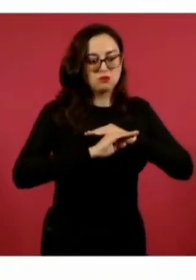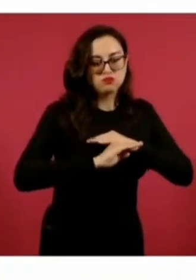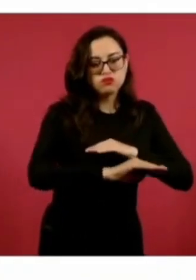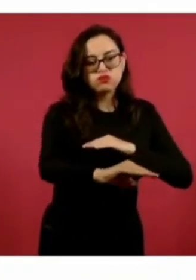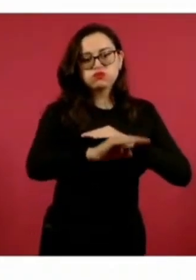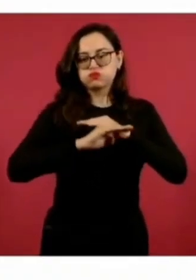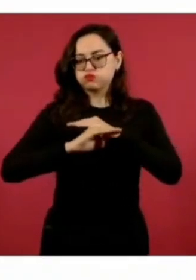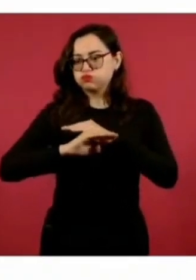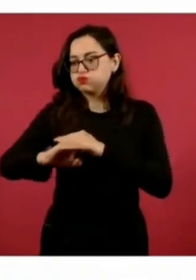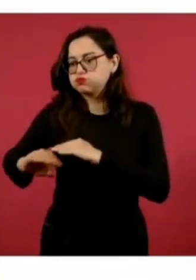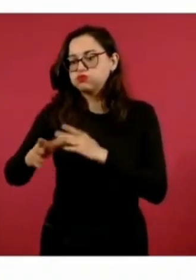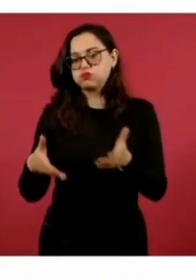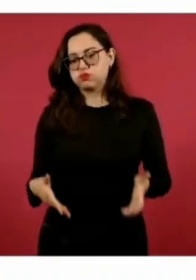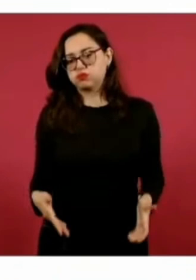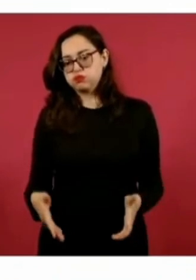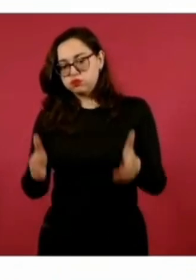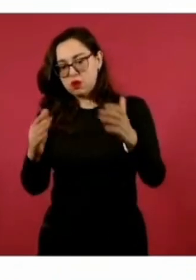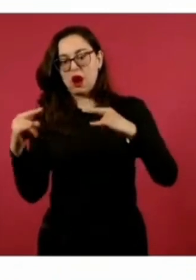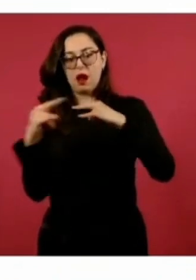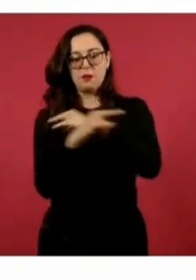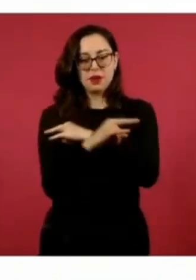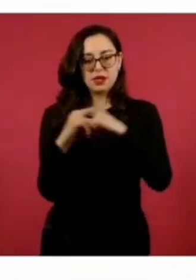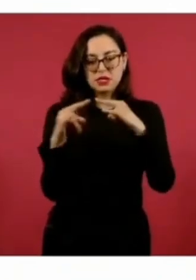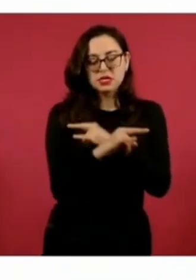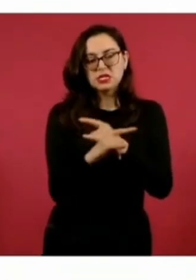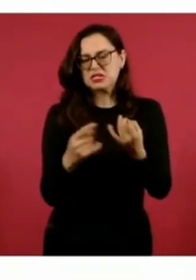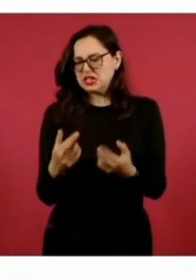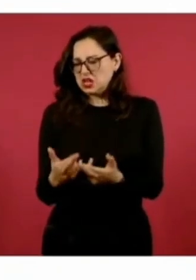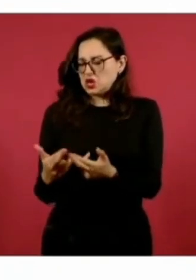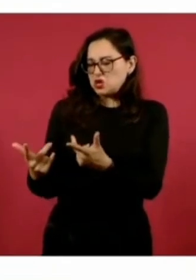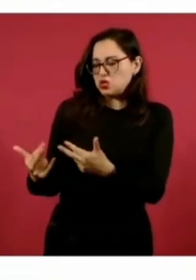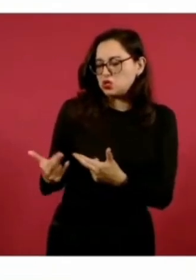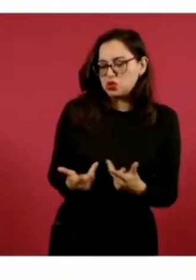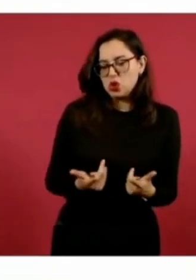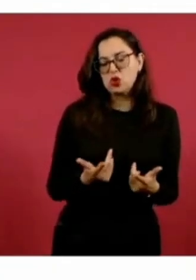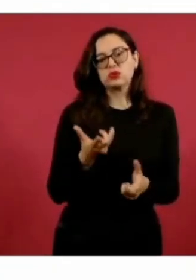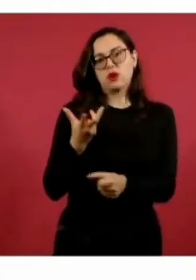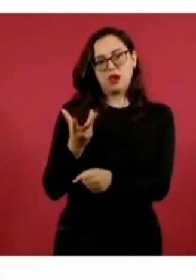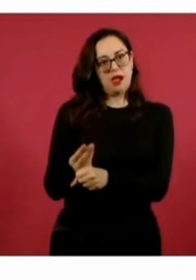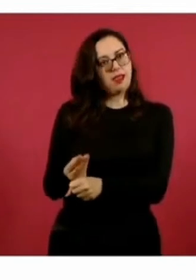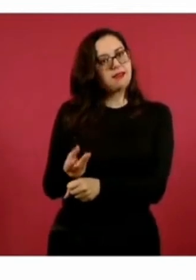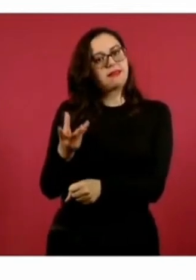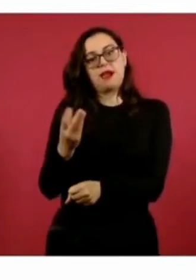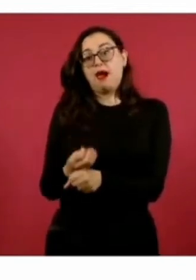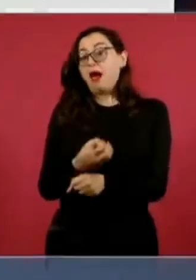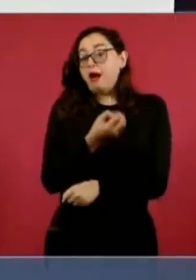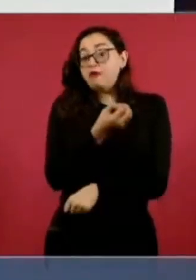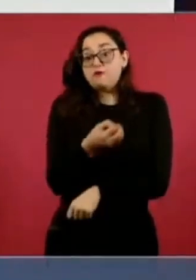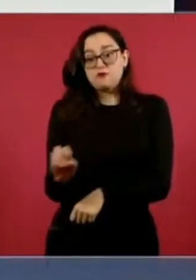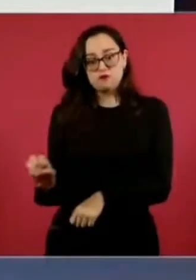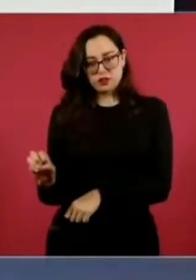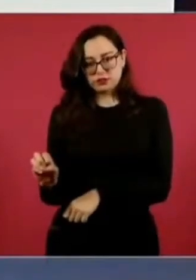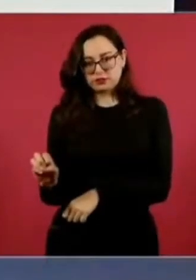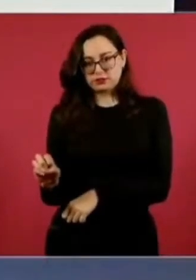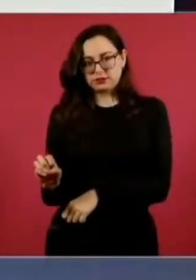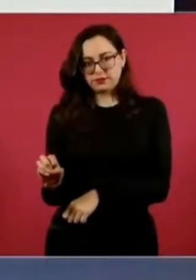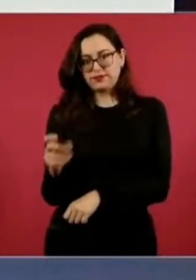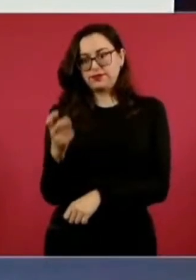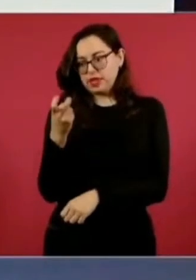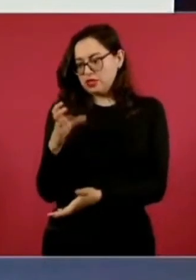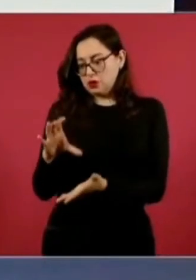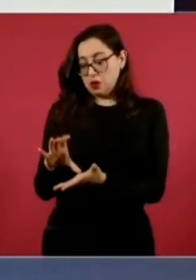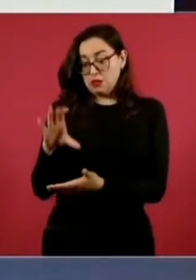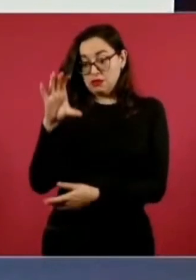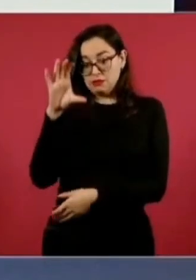call las avenidas para tapar baches y esta instrucción fue la que dio directamente el